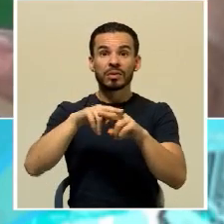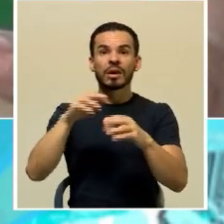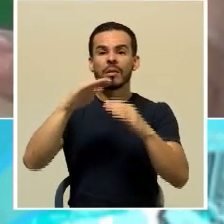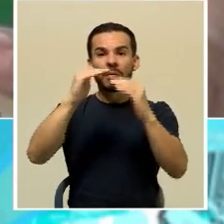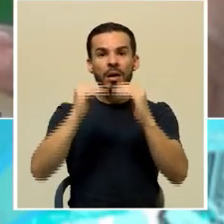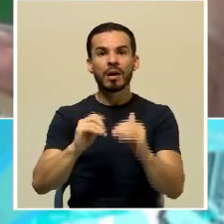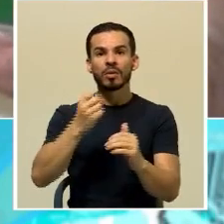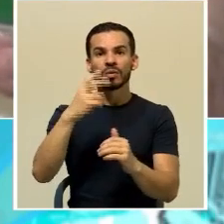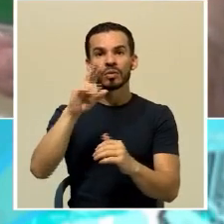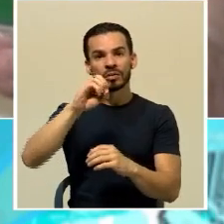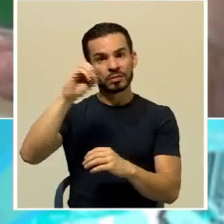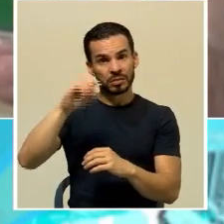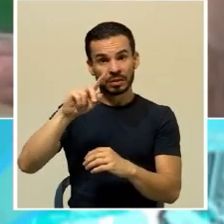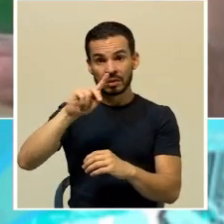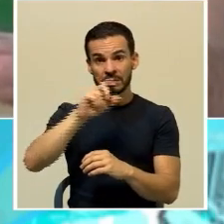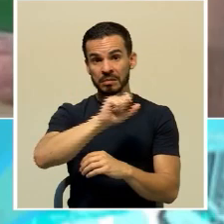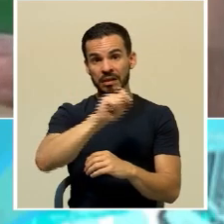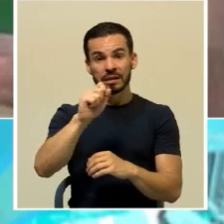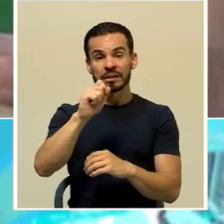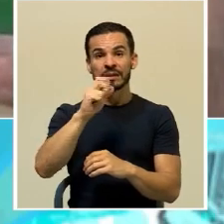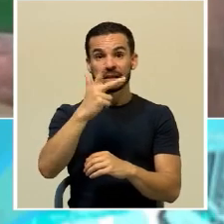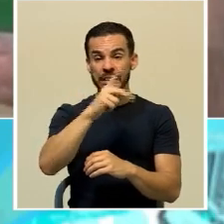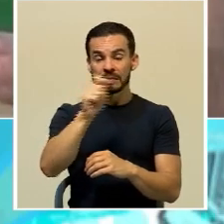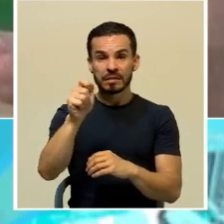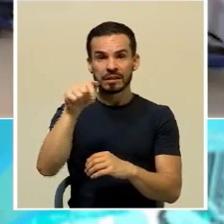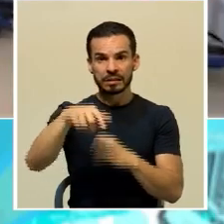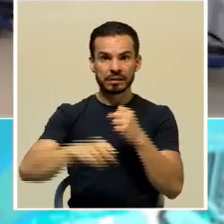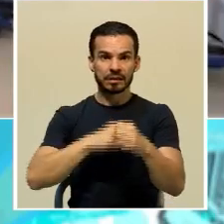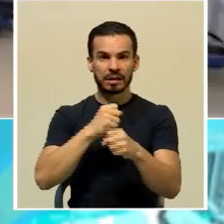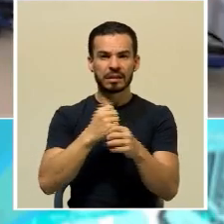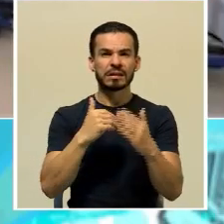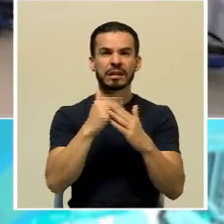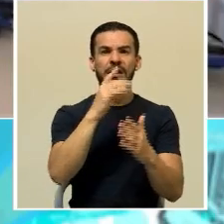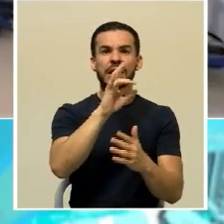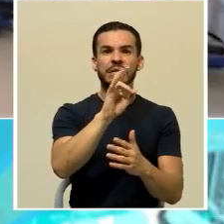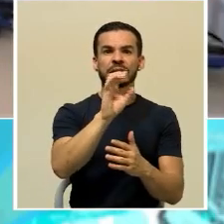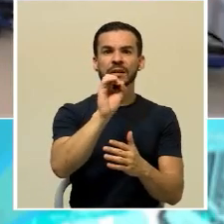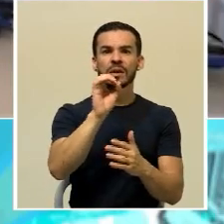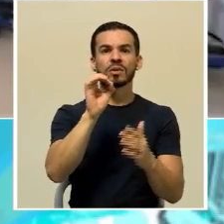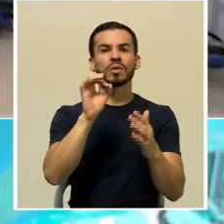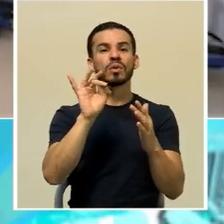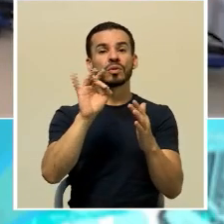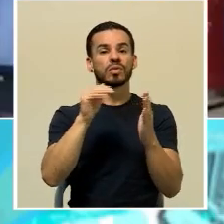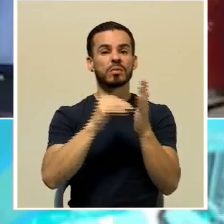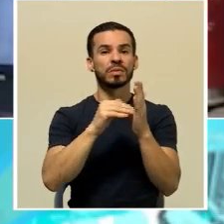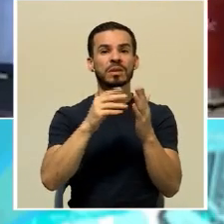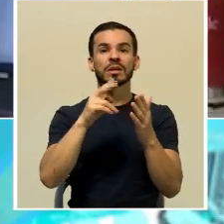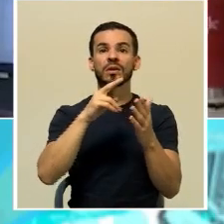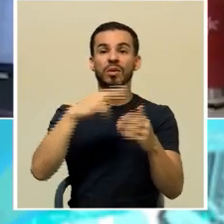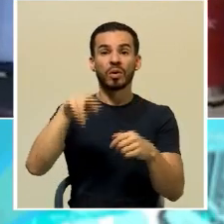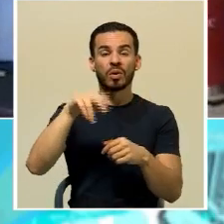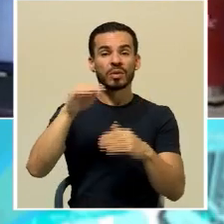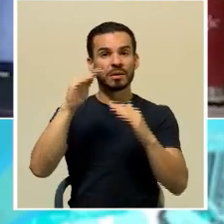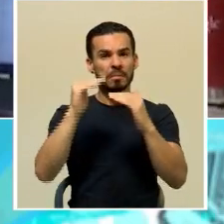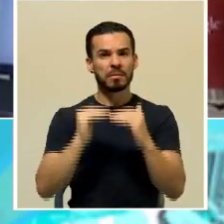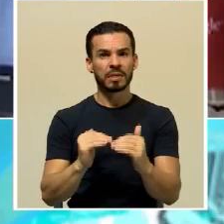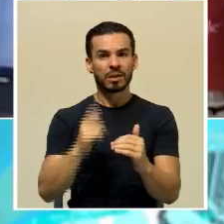en el primer semestre de este año, cerca de 78,000 millones de colones menos. Esta situación